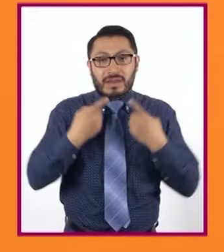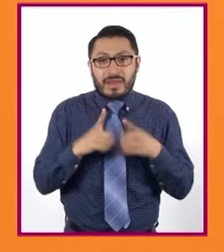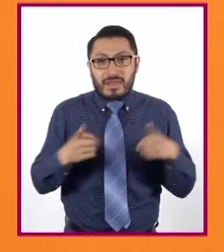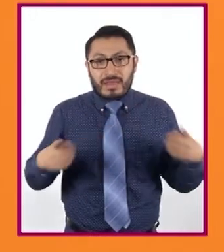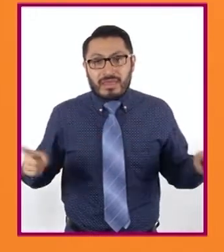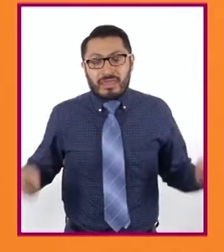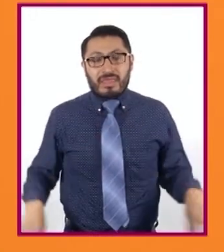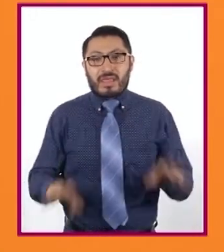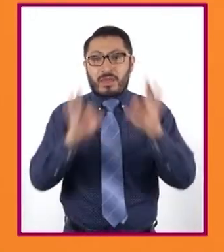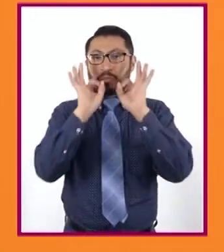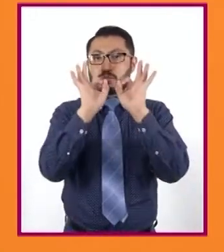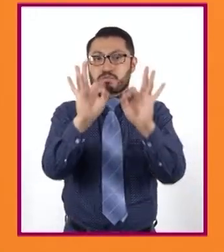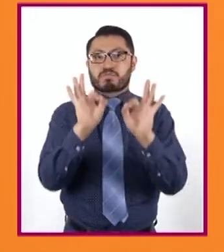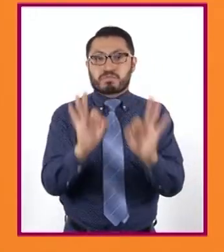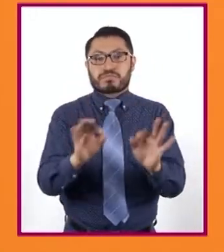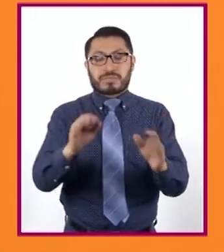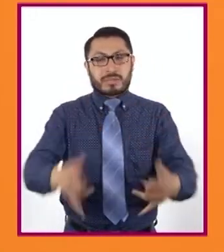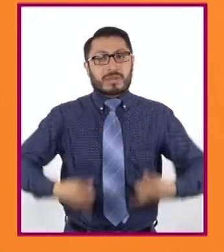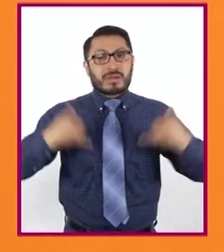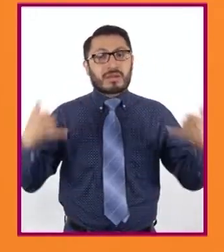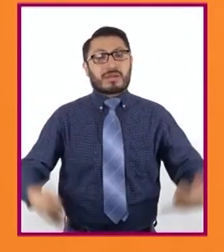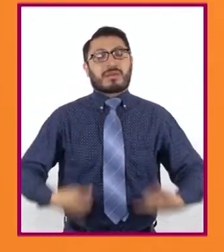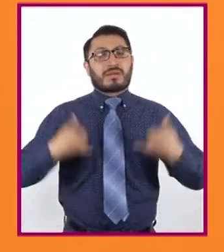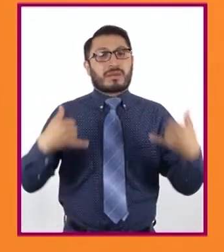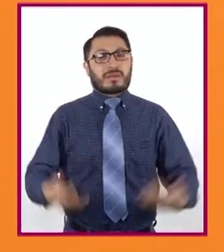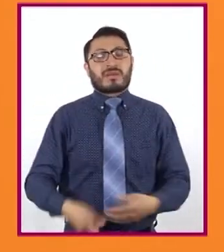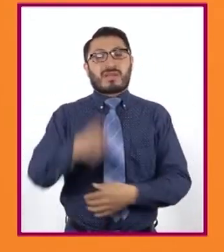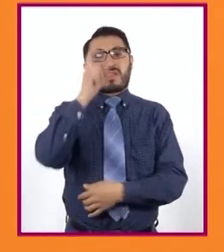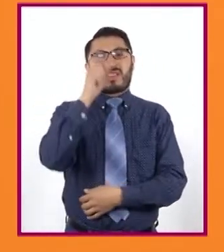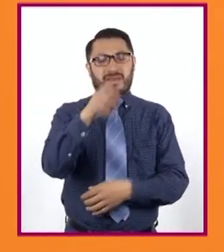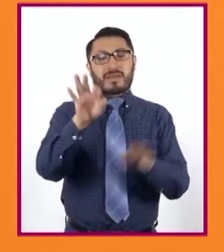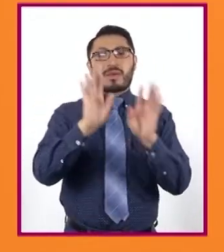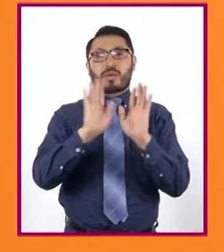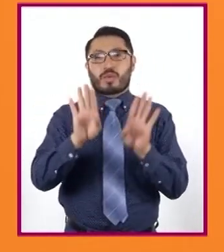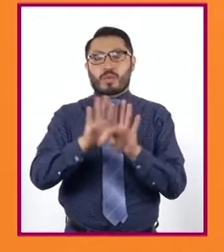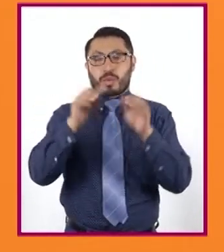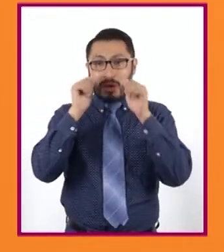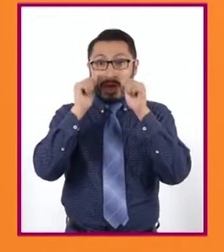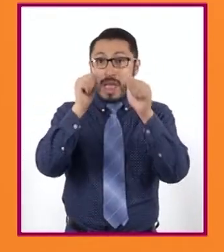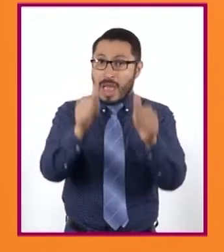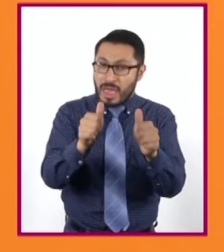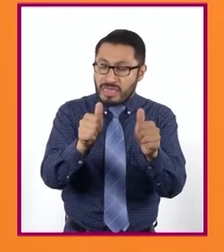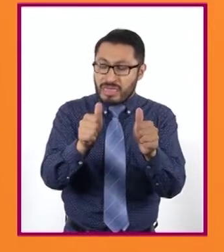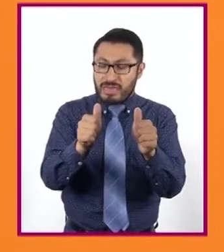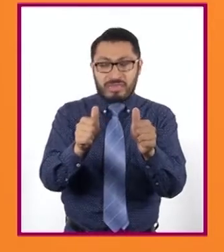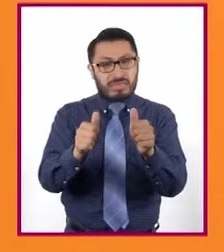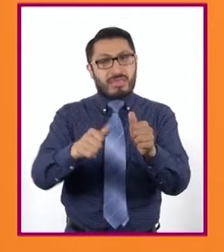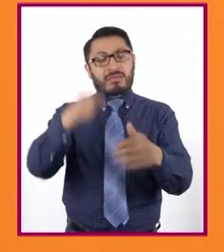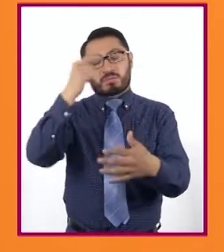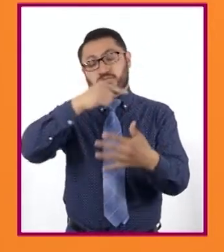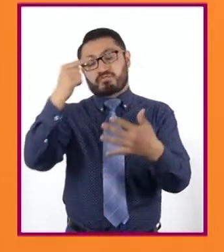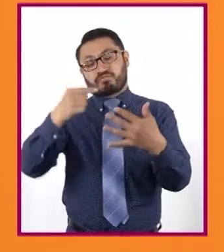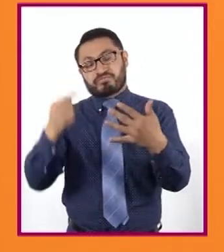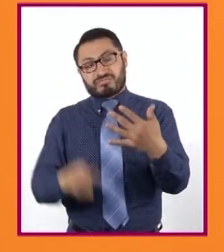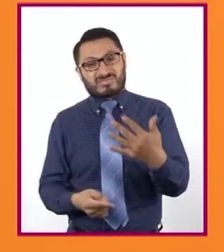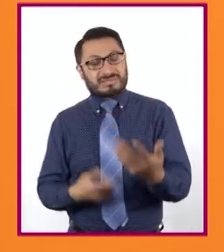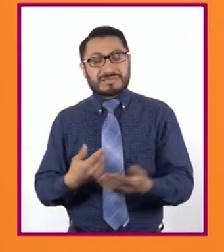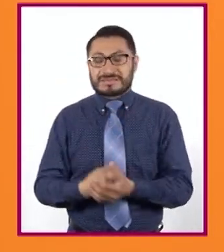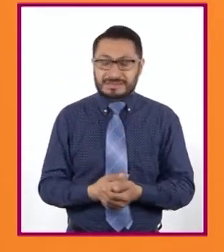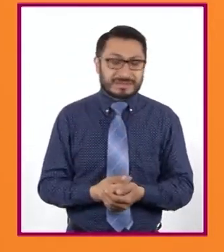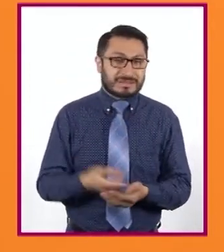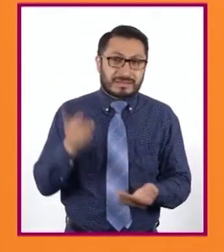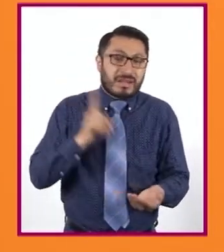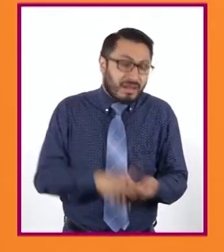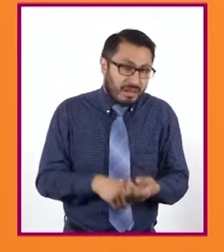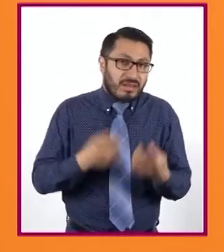de las y los adolescentes implica atender factores varios en los que están involucrados: las